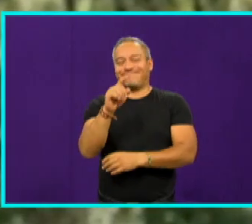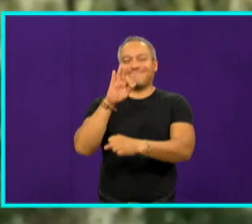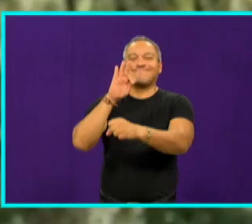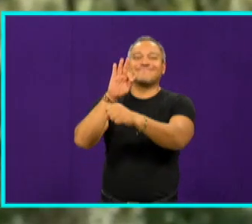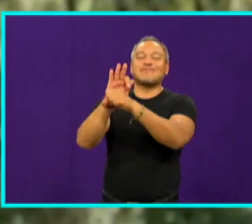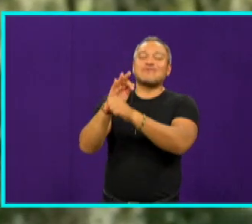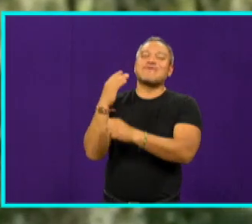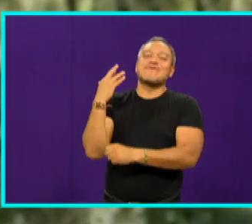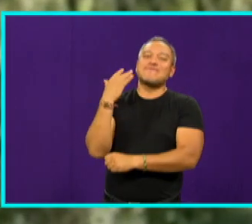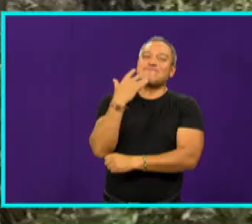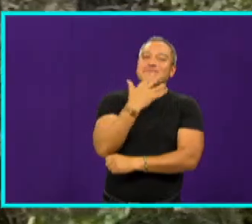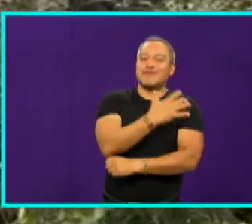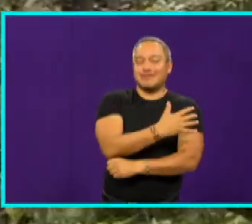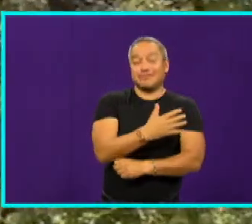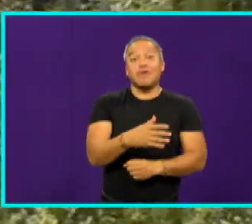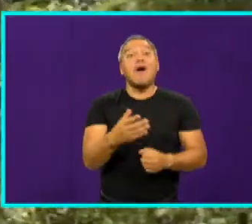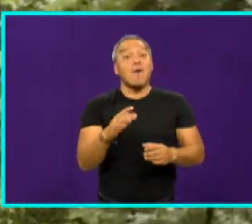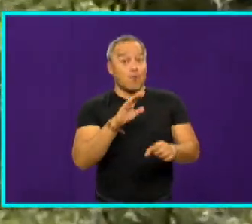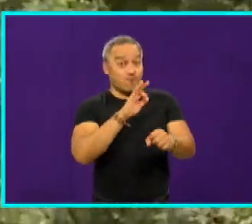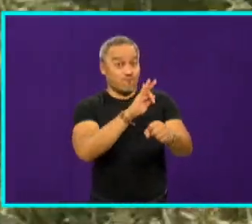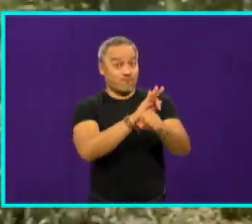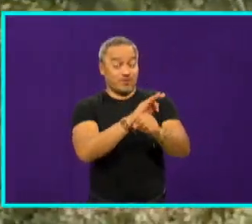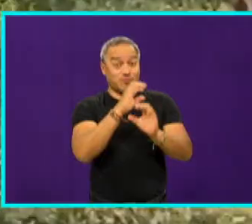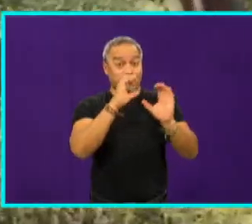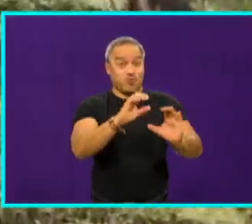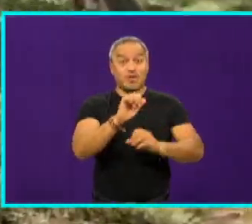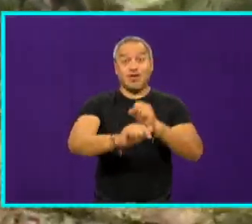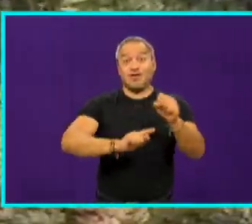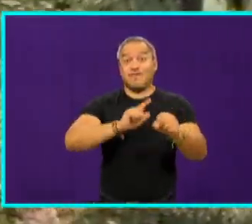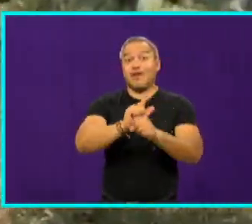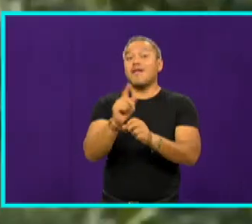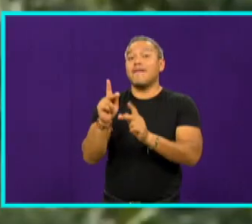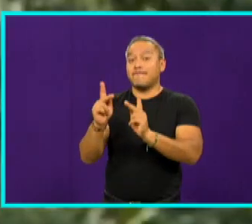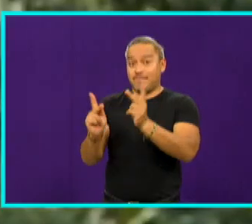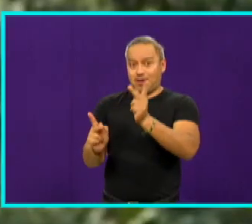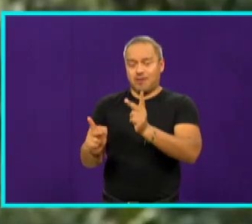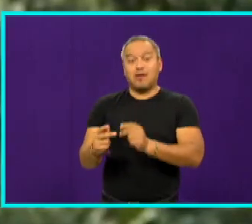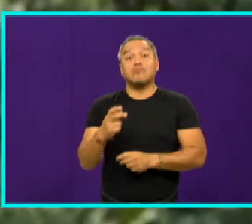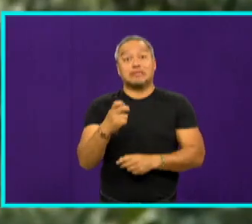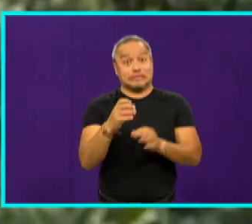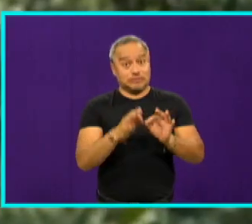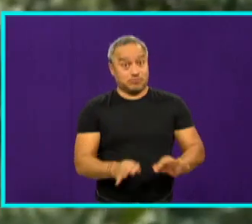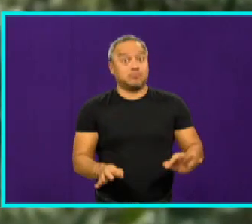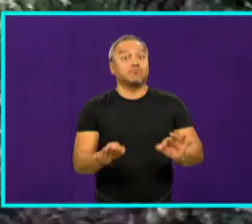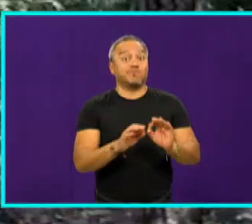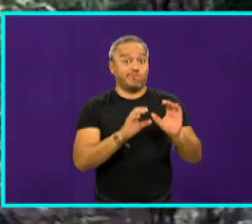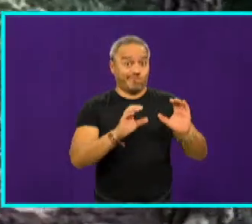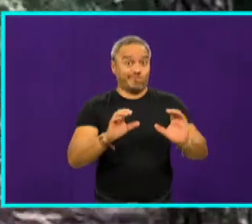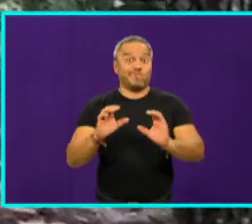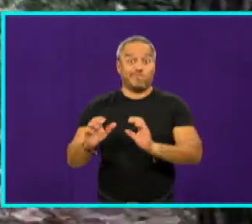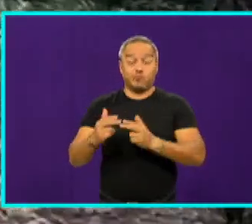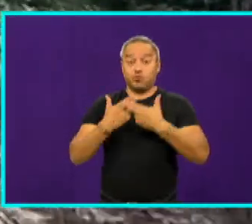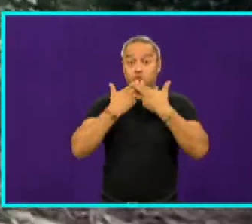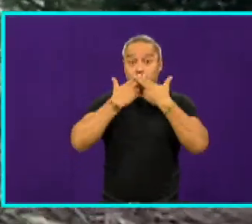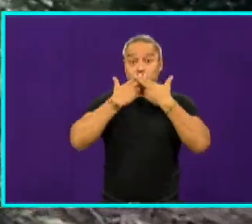la fauna y flora. Por todos esos motivos es muy importante cuidarla.